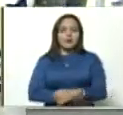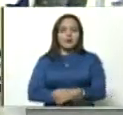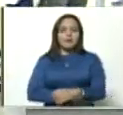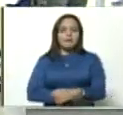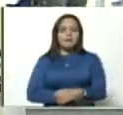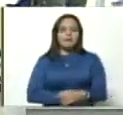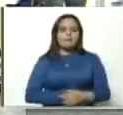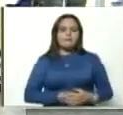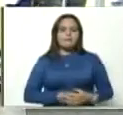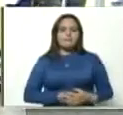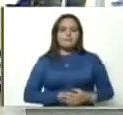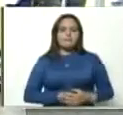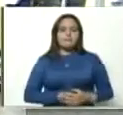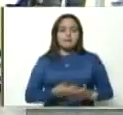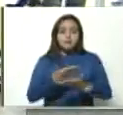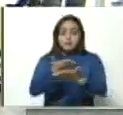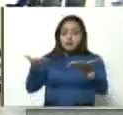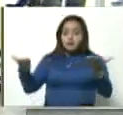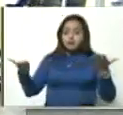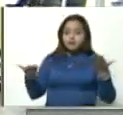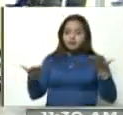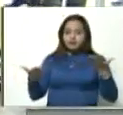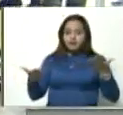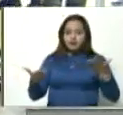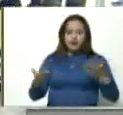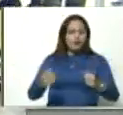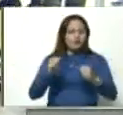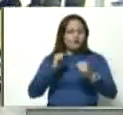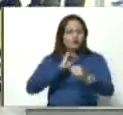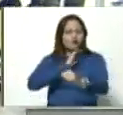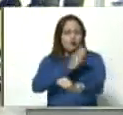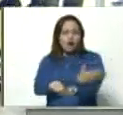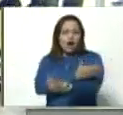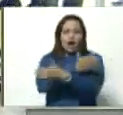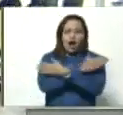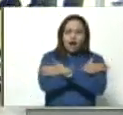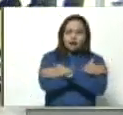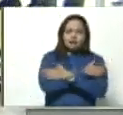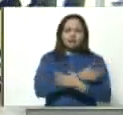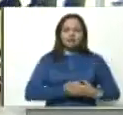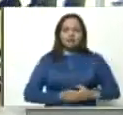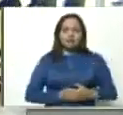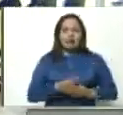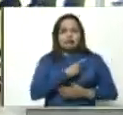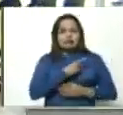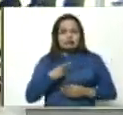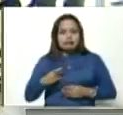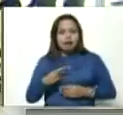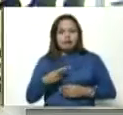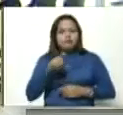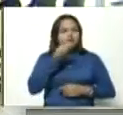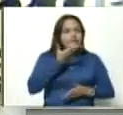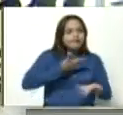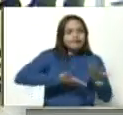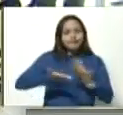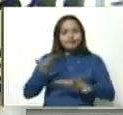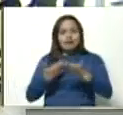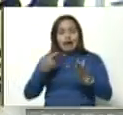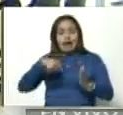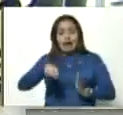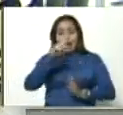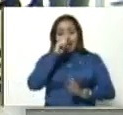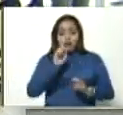Reciban todos y todas un fuerte y amoroso abrazo, deseándoles prosperidad en este año que apenas